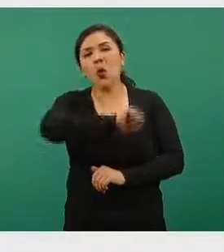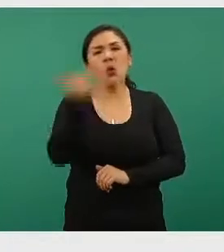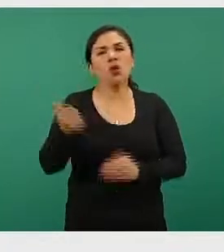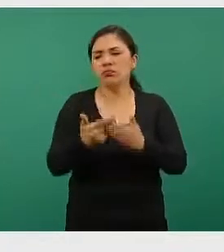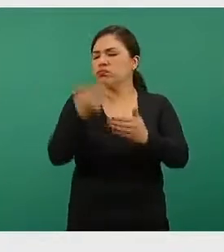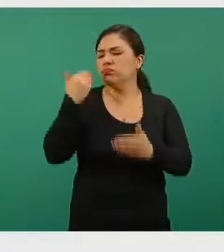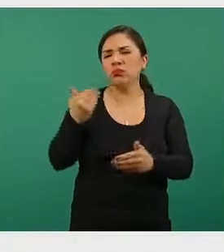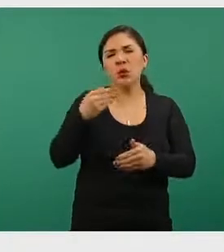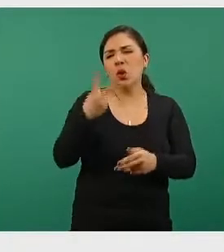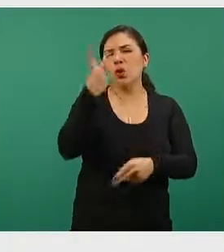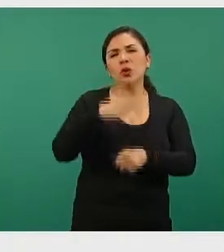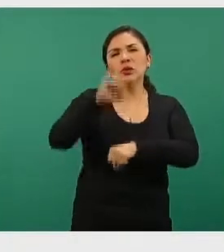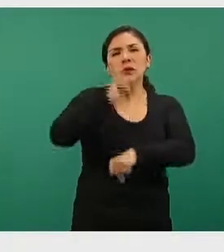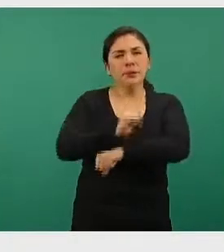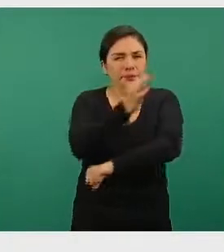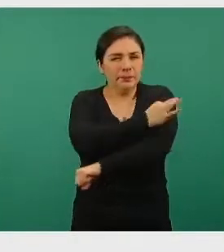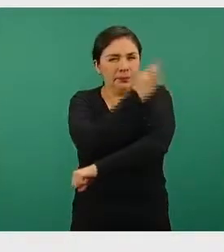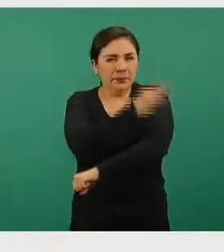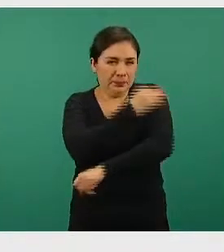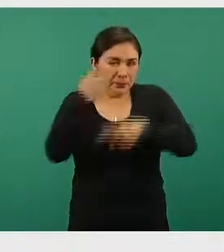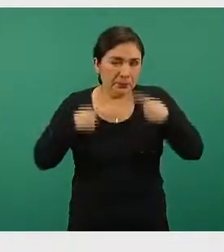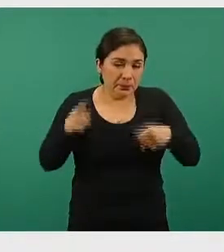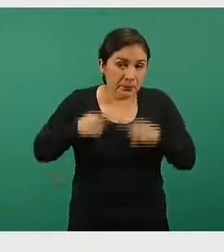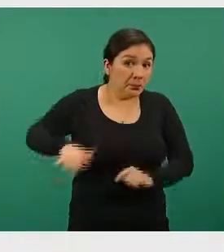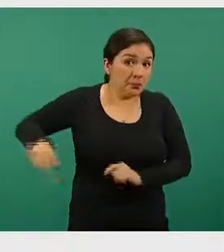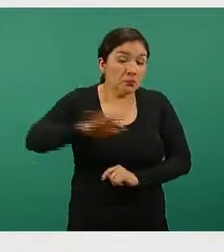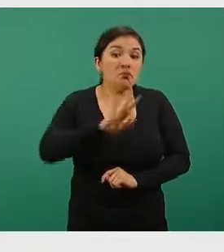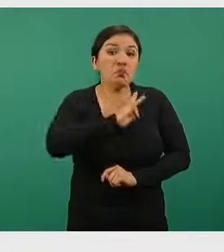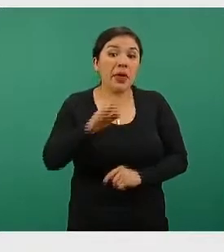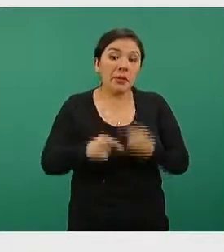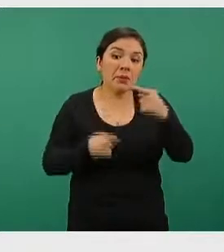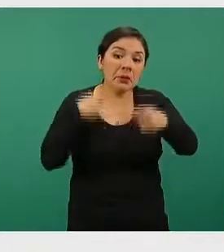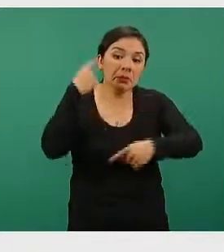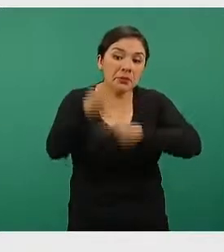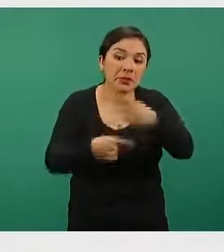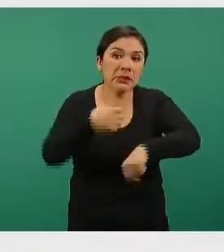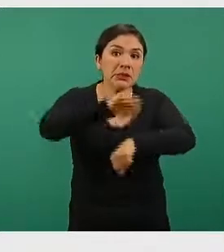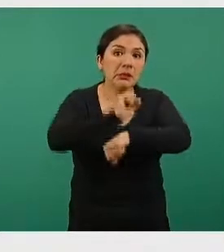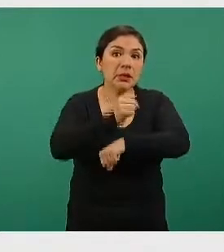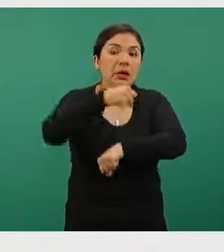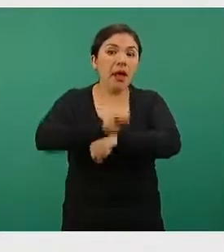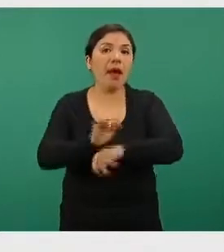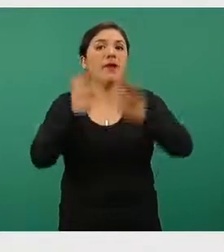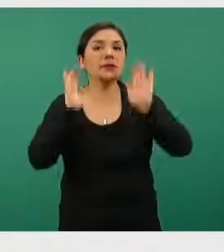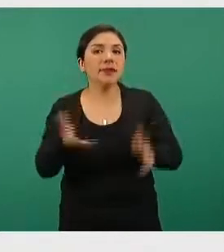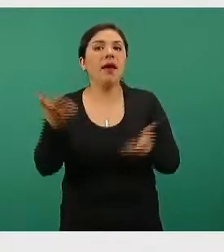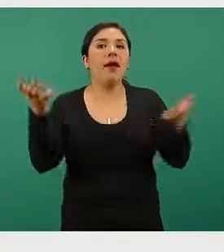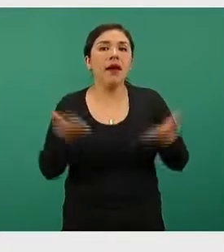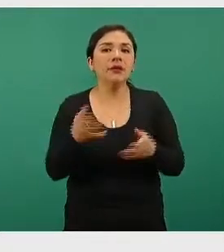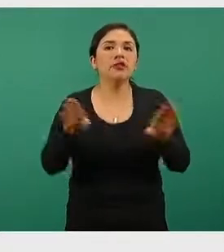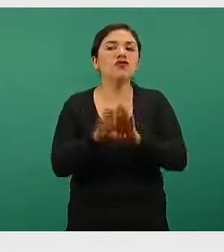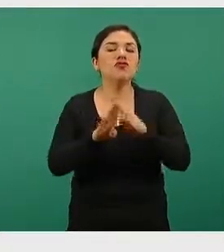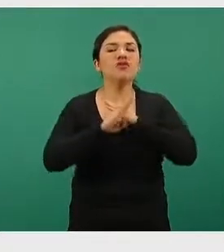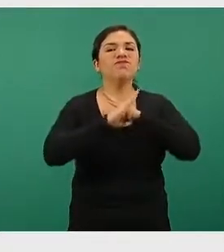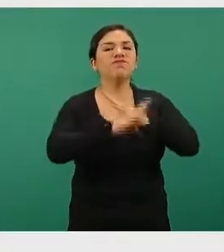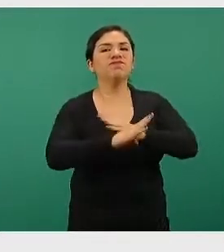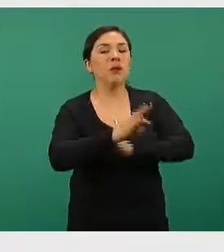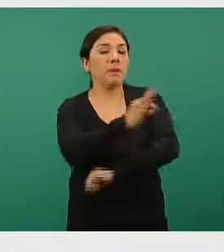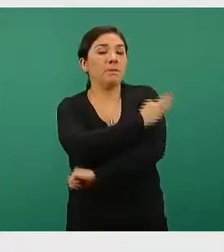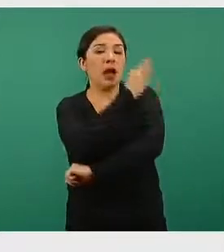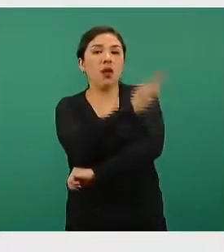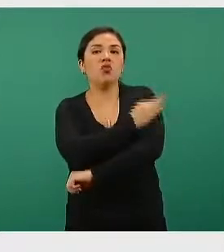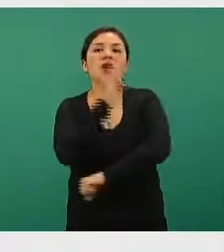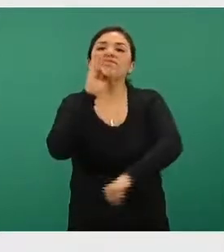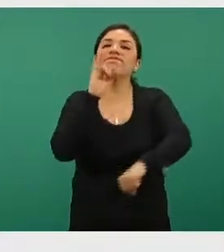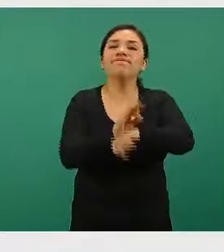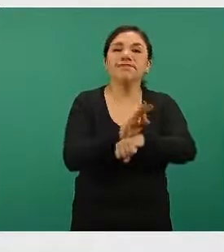últimas 2 semanas pudieran en las siguientes semanas, pues obviamente ya haber logrado la inmunidad que la vacuna tiene